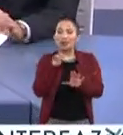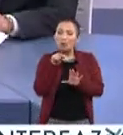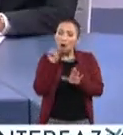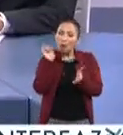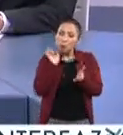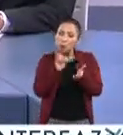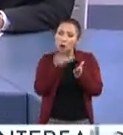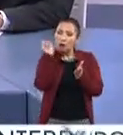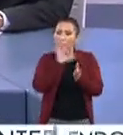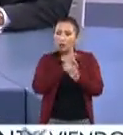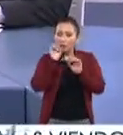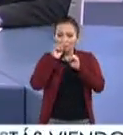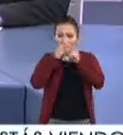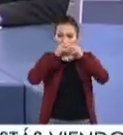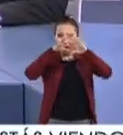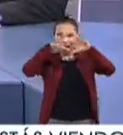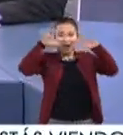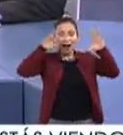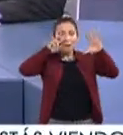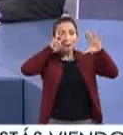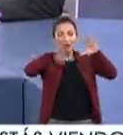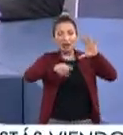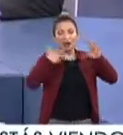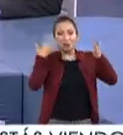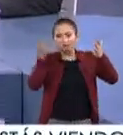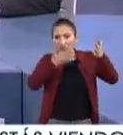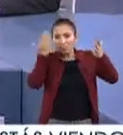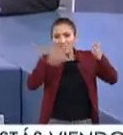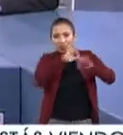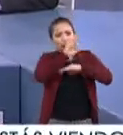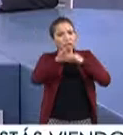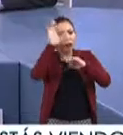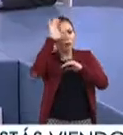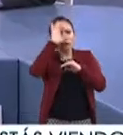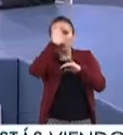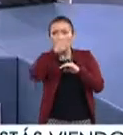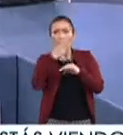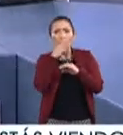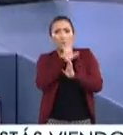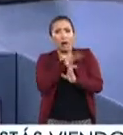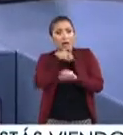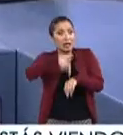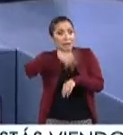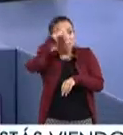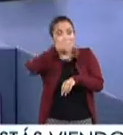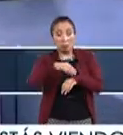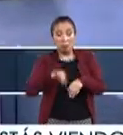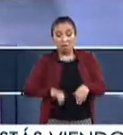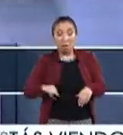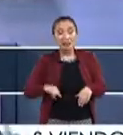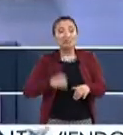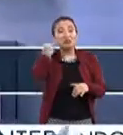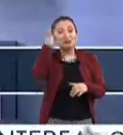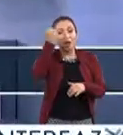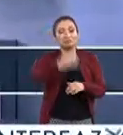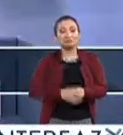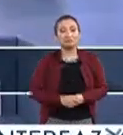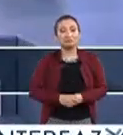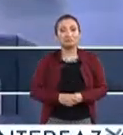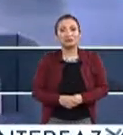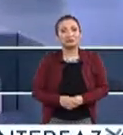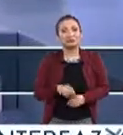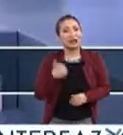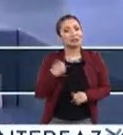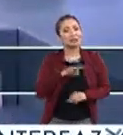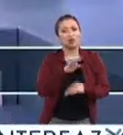clic, Ana Cris, esta plataforma que nos va a poder democratizar toda la cultura, el patrimonio cultural de nuestro país. Muy interesante iniciativa, sin duda alguna.